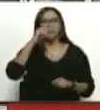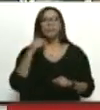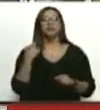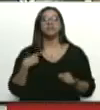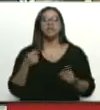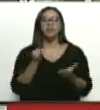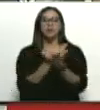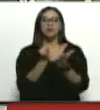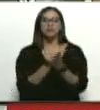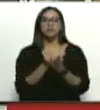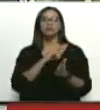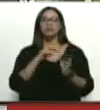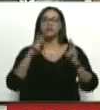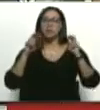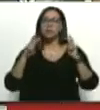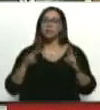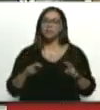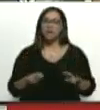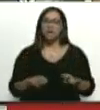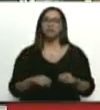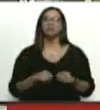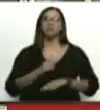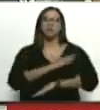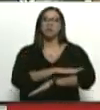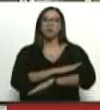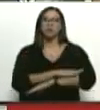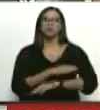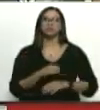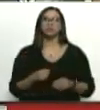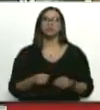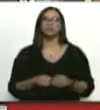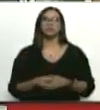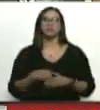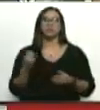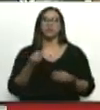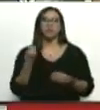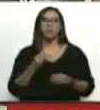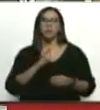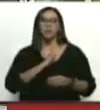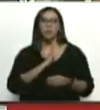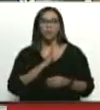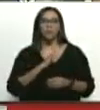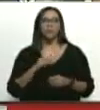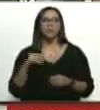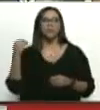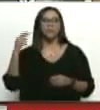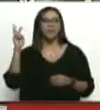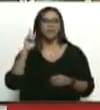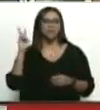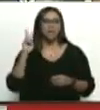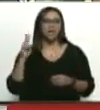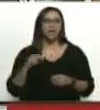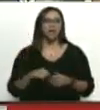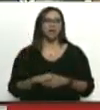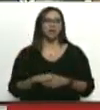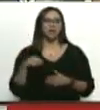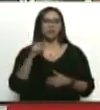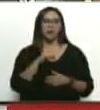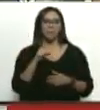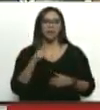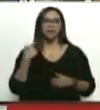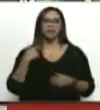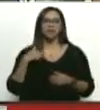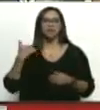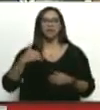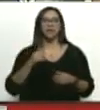indicios, nosotros estamos investigando y actuamos, utilizamos como corresponde, pues Estado de Derecho en Venezuela. Esas personas tendrán su derecho